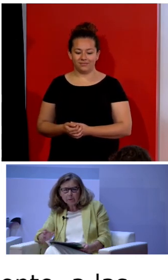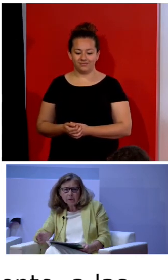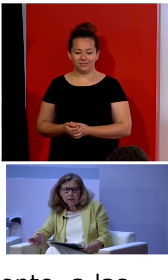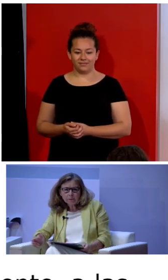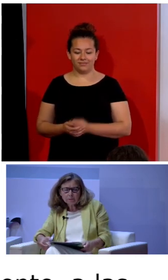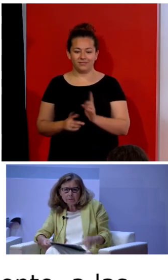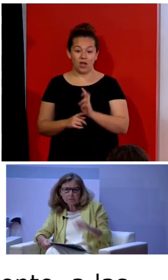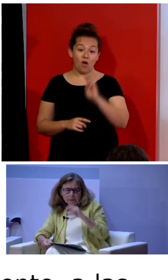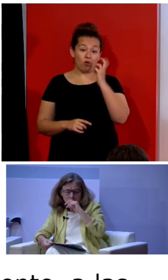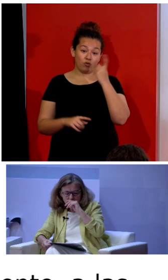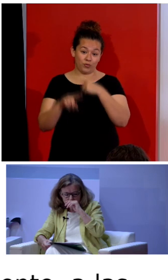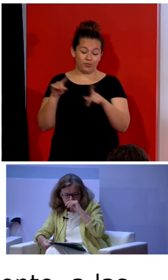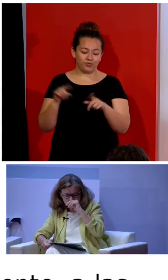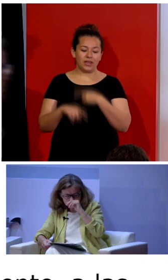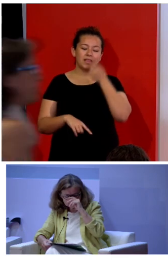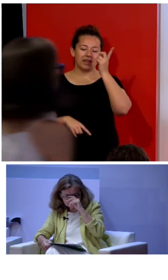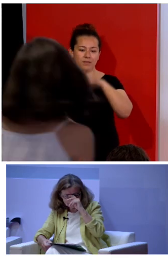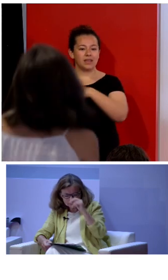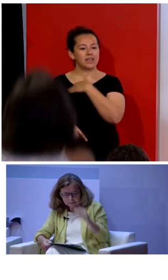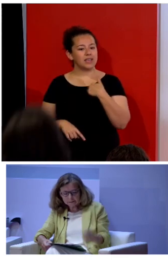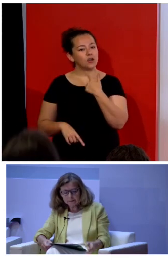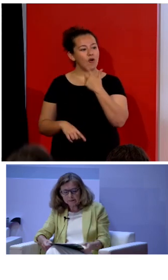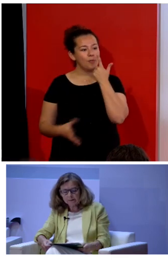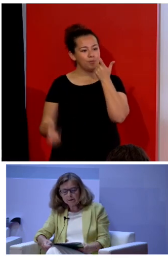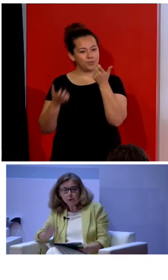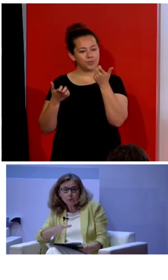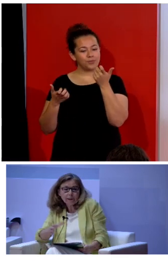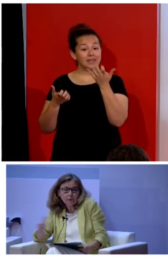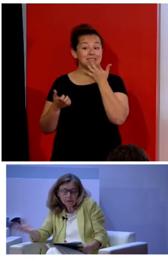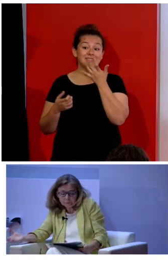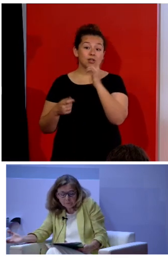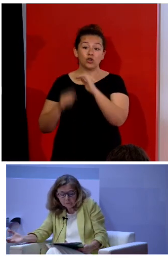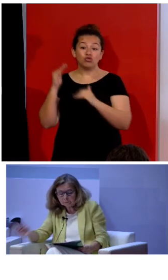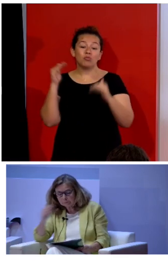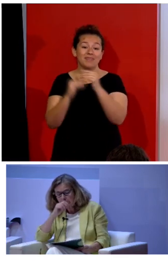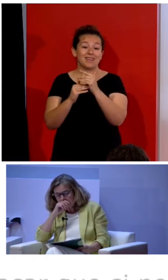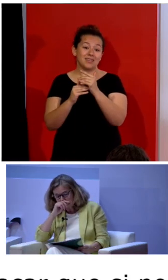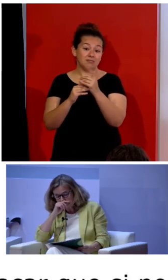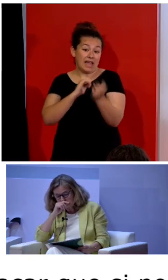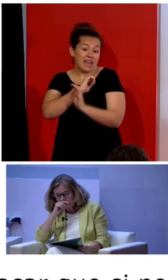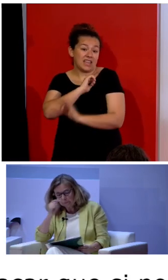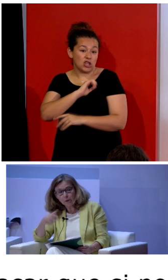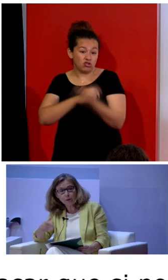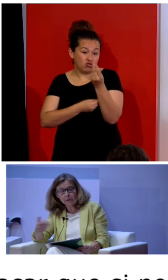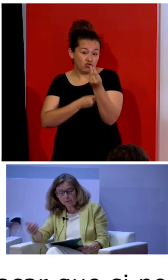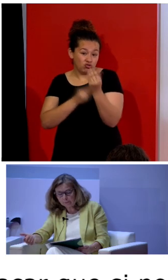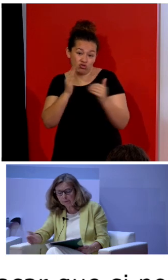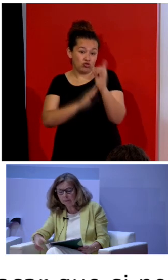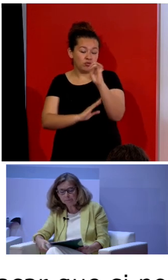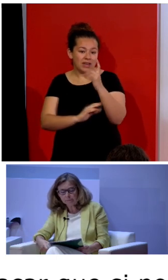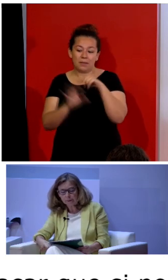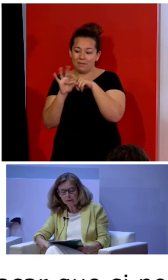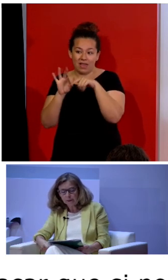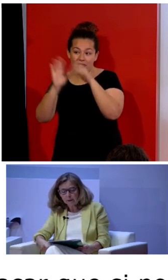Y por otro lado, también quiero destacar que si no supera los ejercicios y no han obtenido